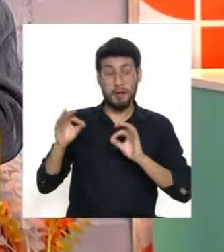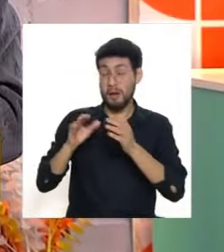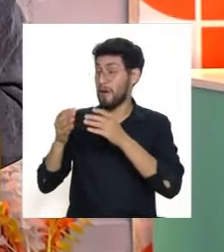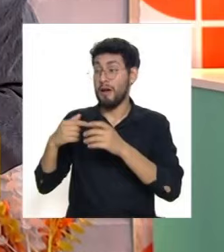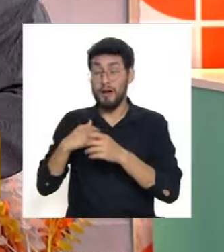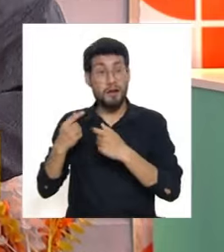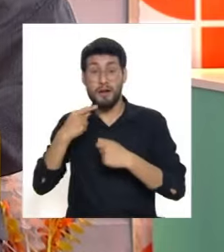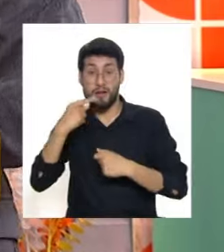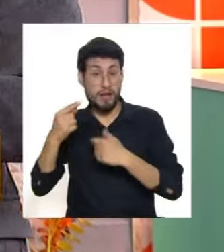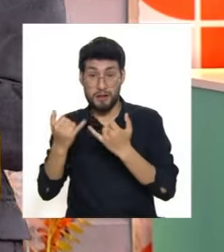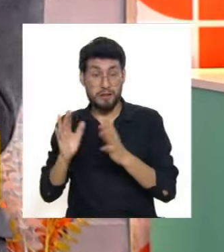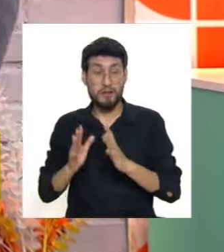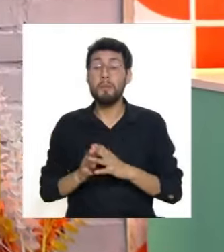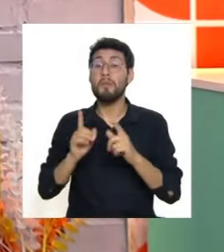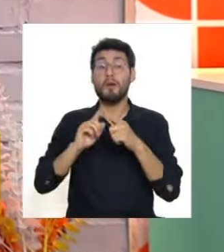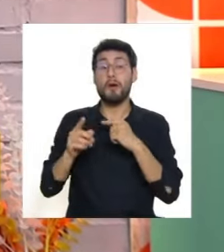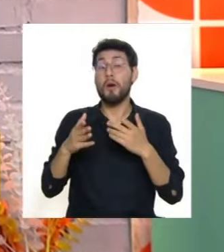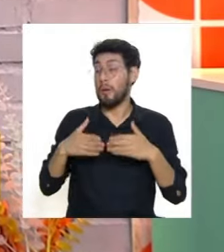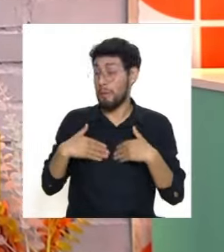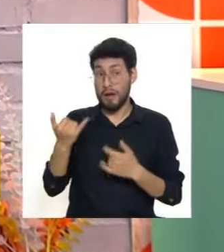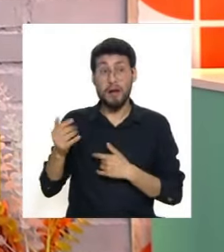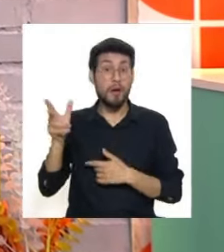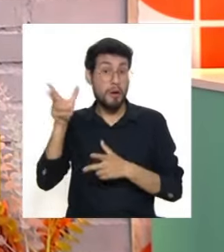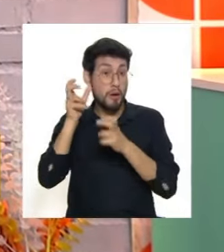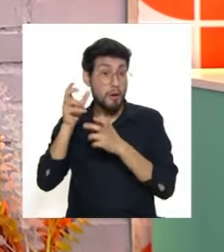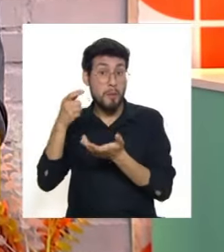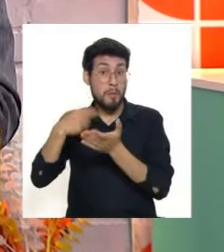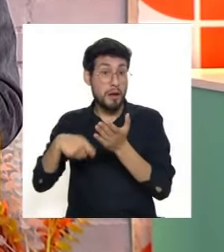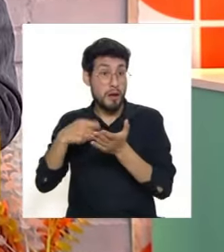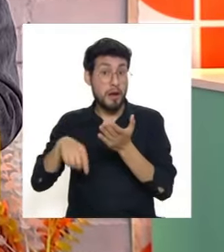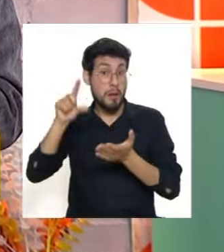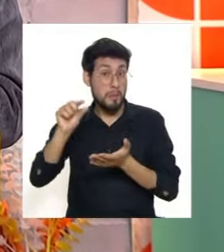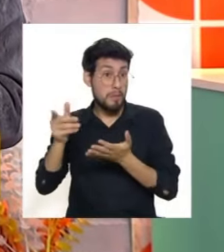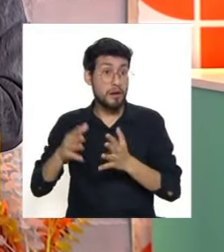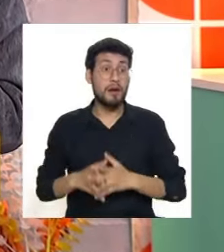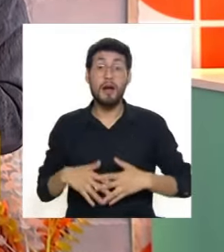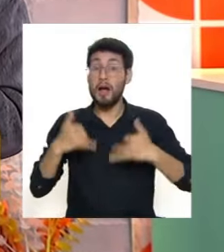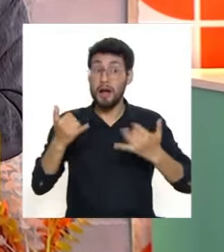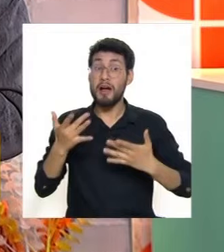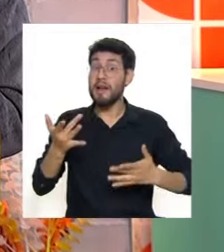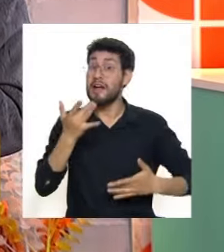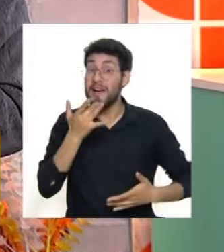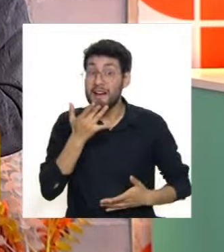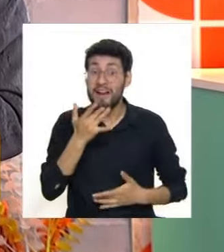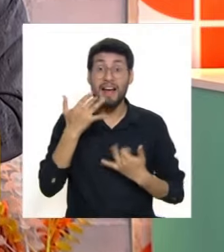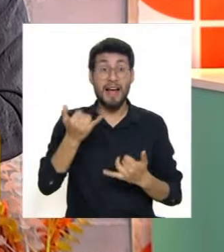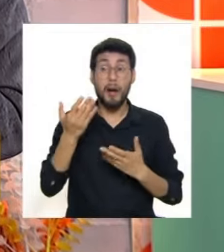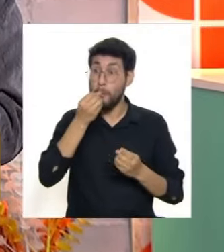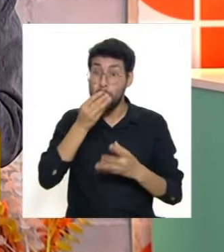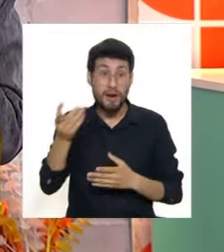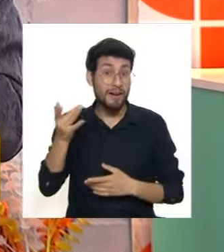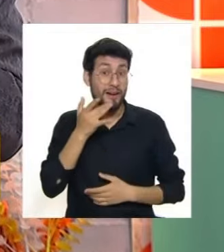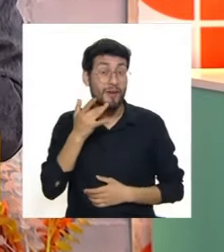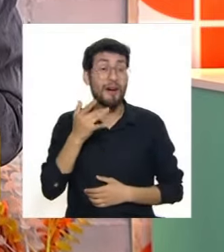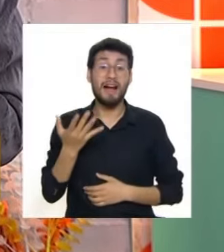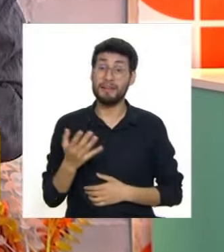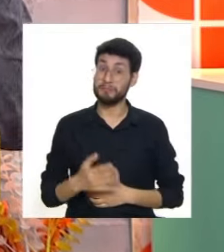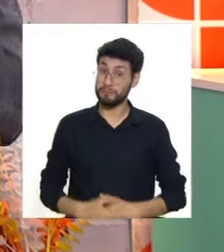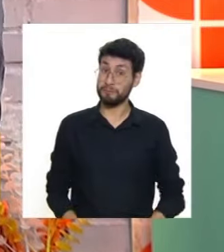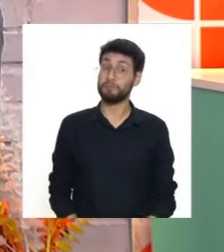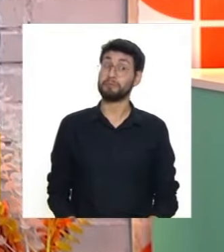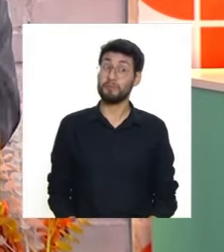favor con lo que voy a decir ahorita, pero por lo que acabo de escuchar, por los precios que acabo de escuchar y por el sabor y la calidad de lo que acabo de